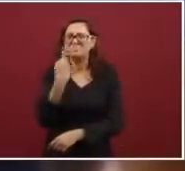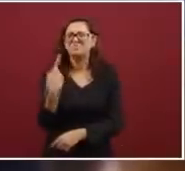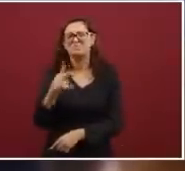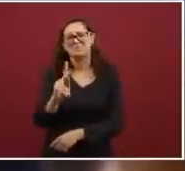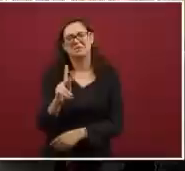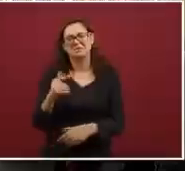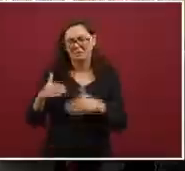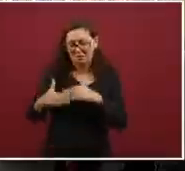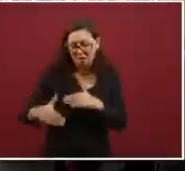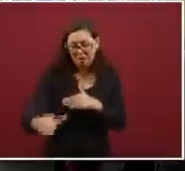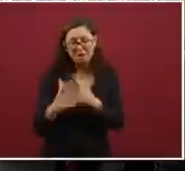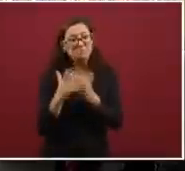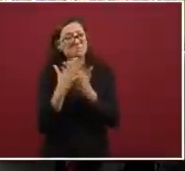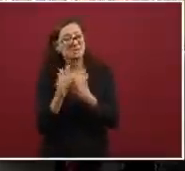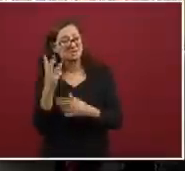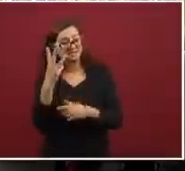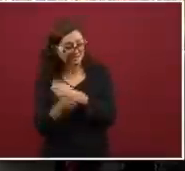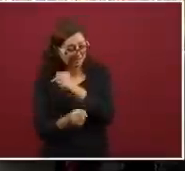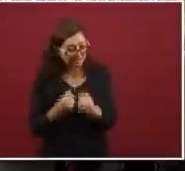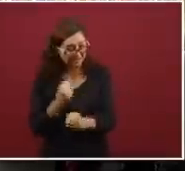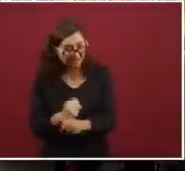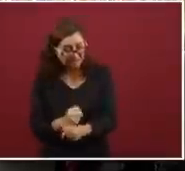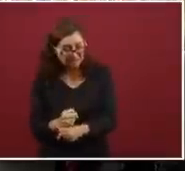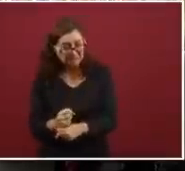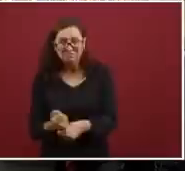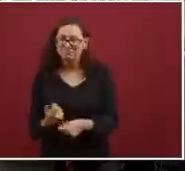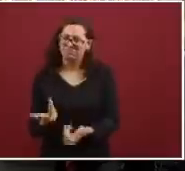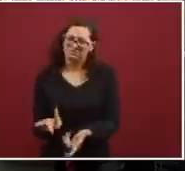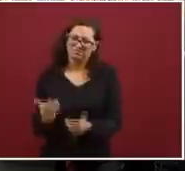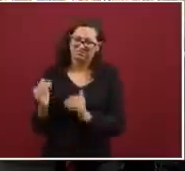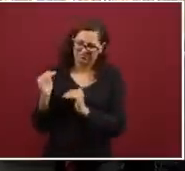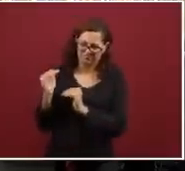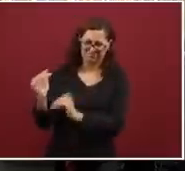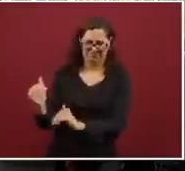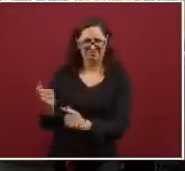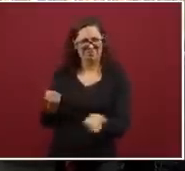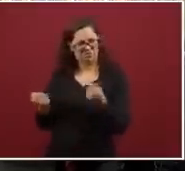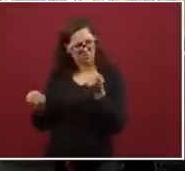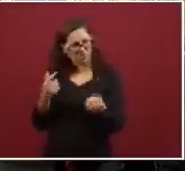esa sería mi primera pregunta, señor presidente. Gracias. Bueno, pues